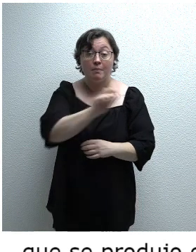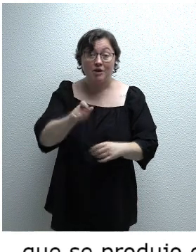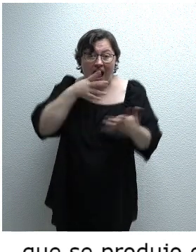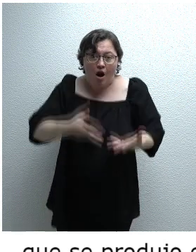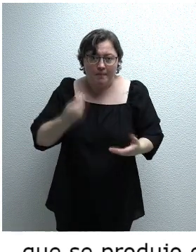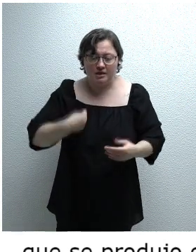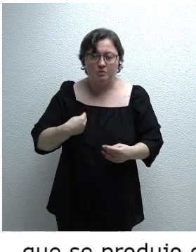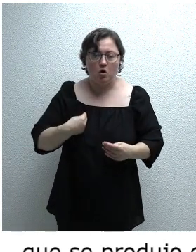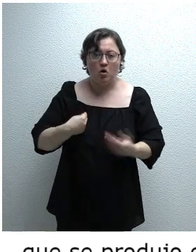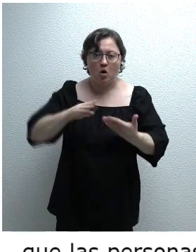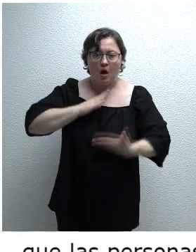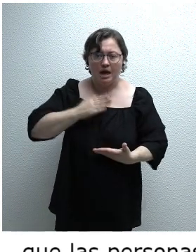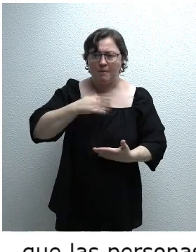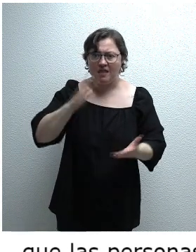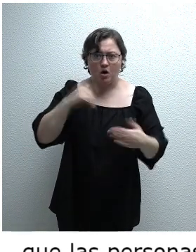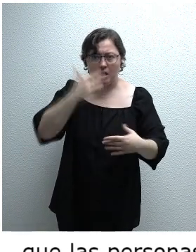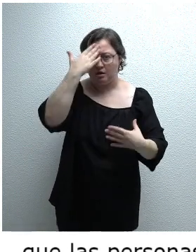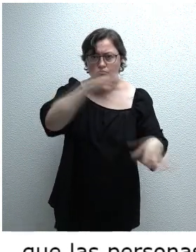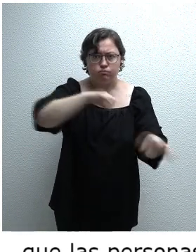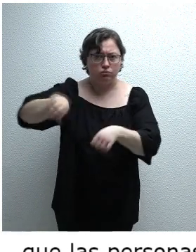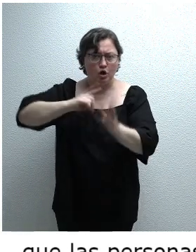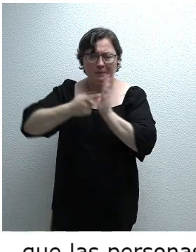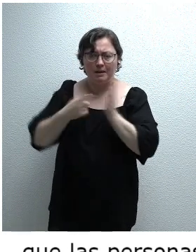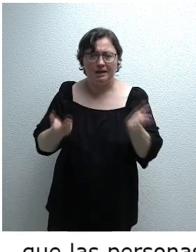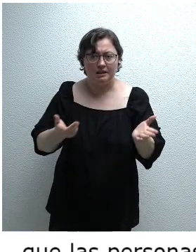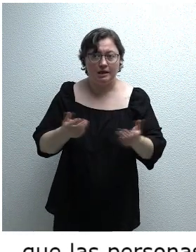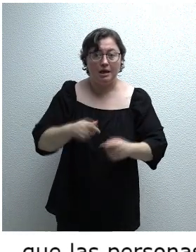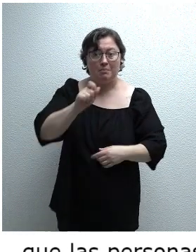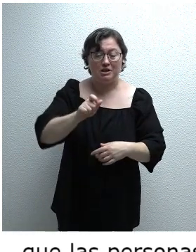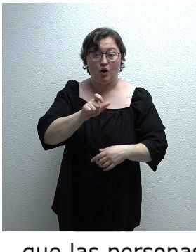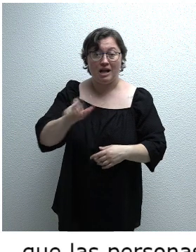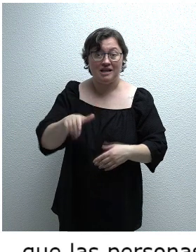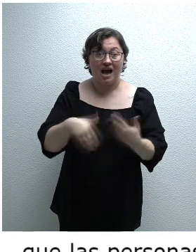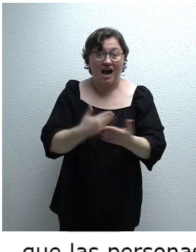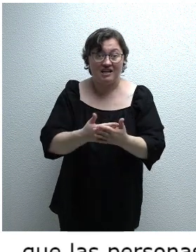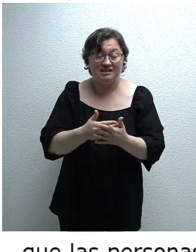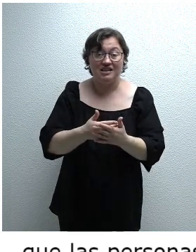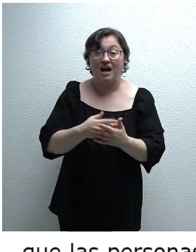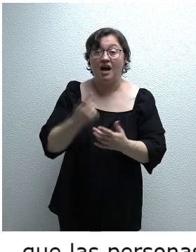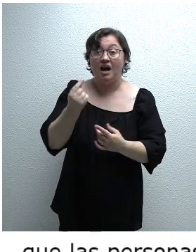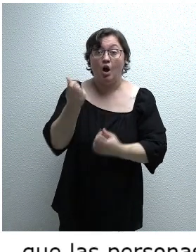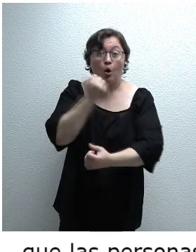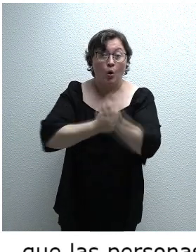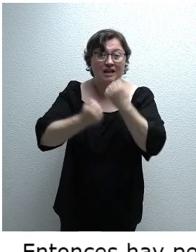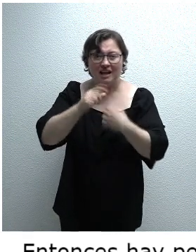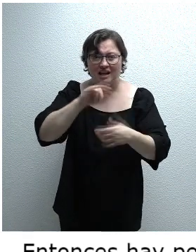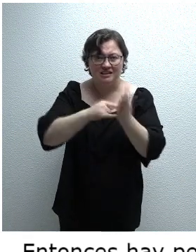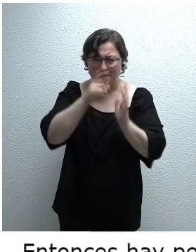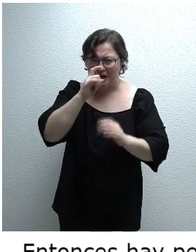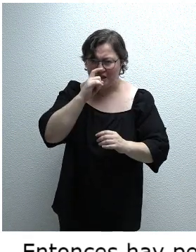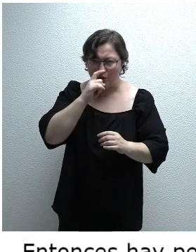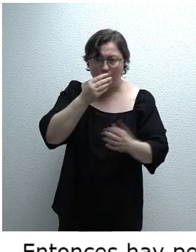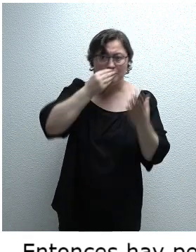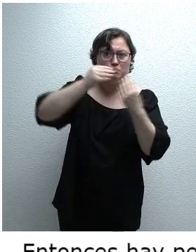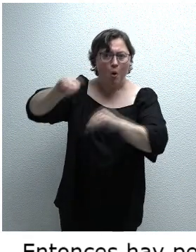están incapacitadas y sustituidas completamente. Hay personas incluso que tienen una curatela con el sistema anterior y sean